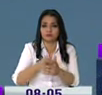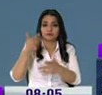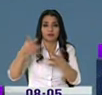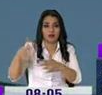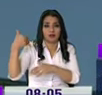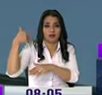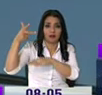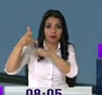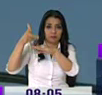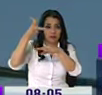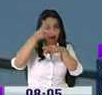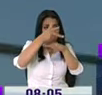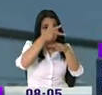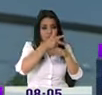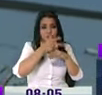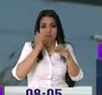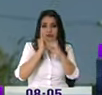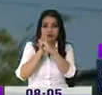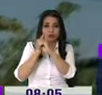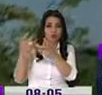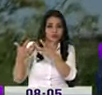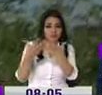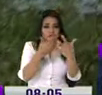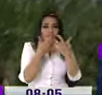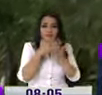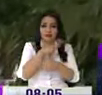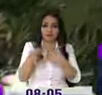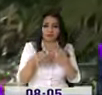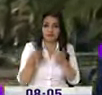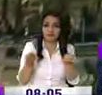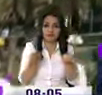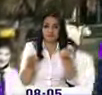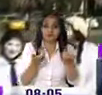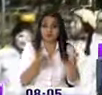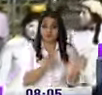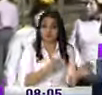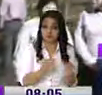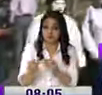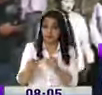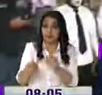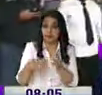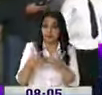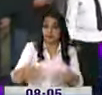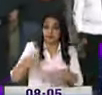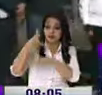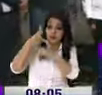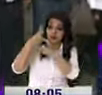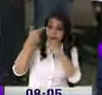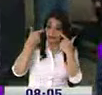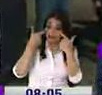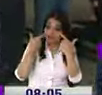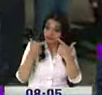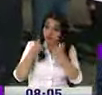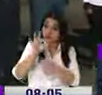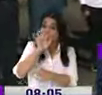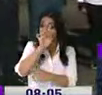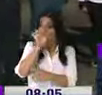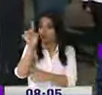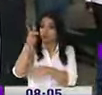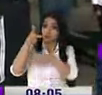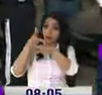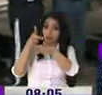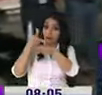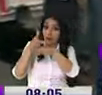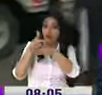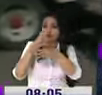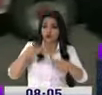las instituciones articuladas. Perfecto, entonces se va a garantizar el orden también desde esta videovigilancia que ustedes realizan. Estas cámaras están instaladas por